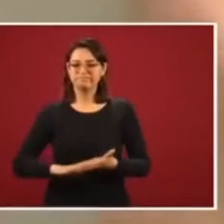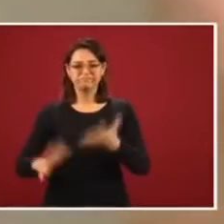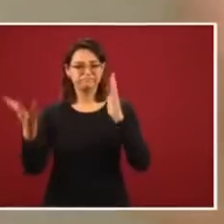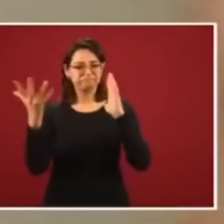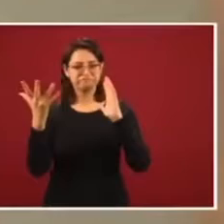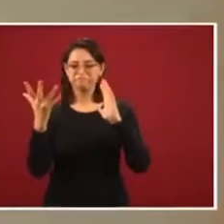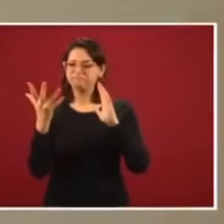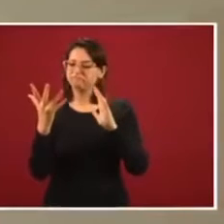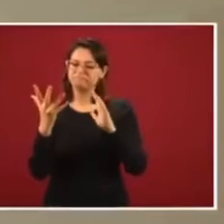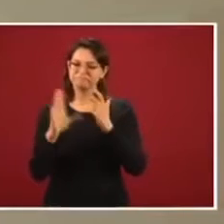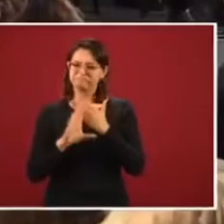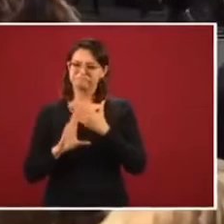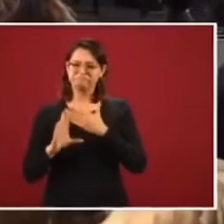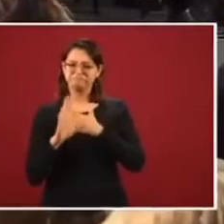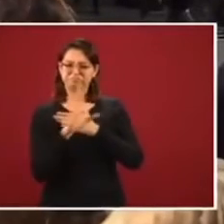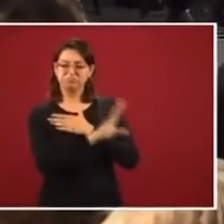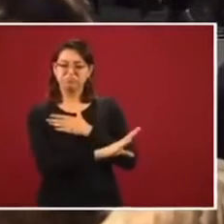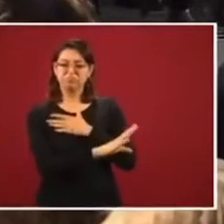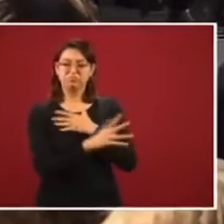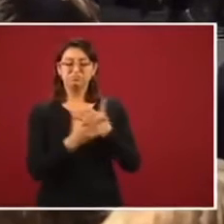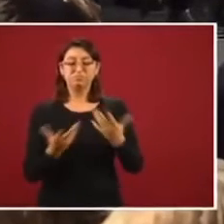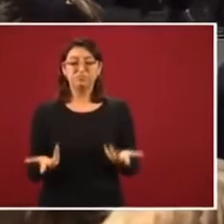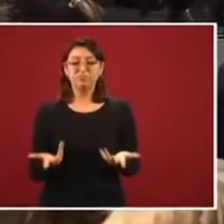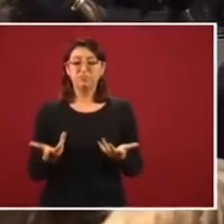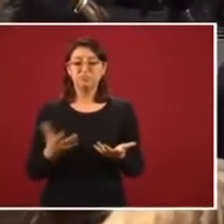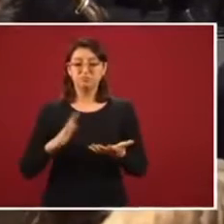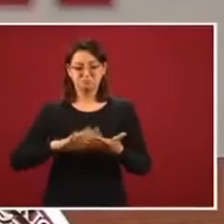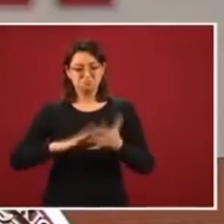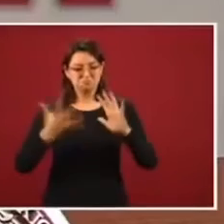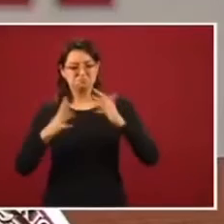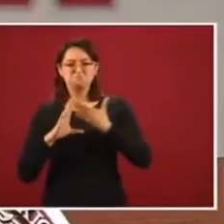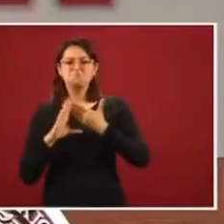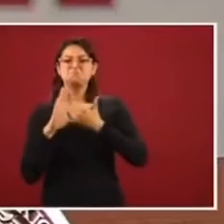La no violencia es una opción.